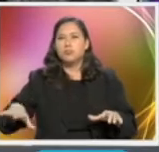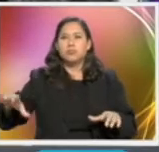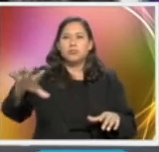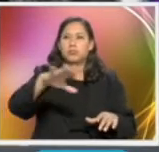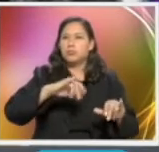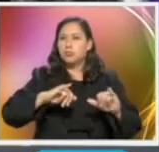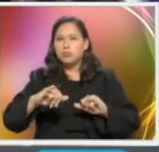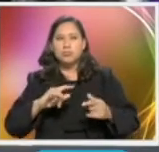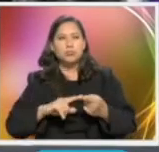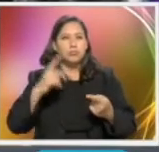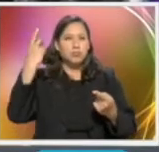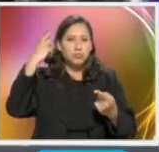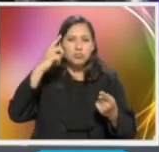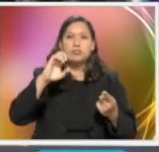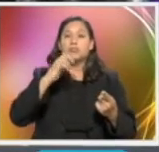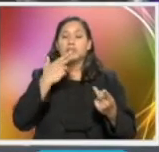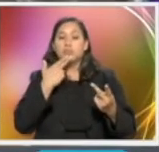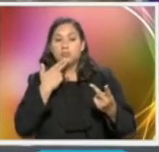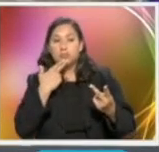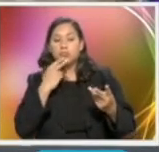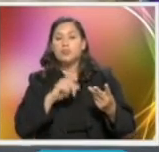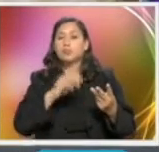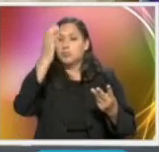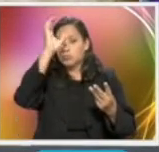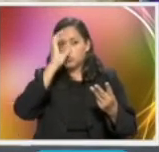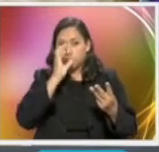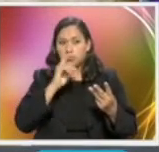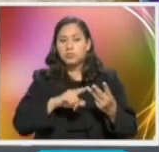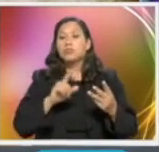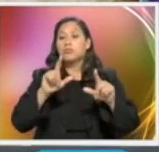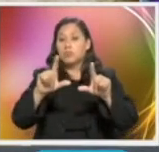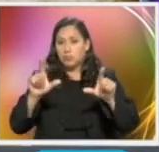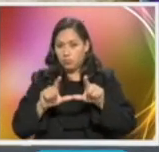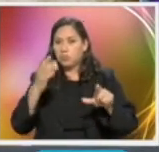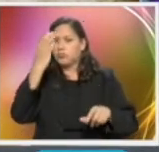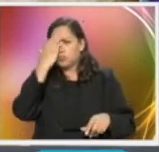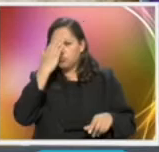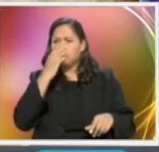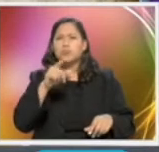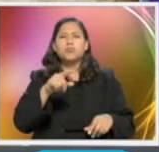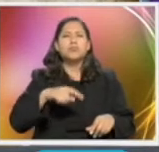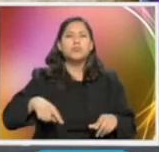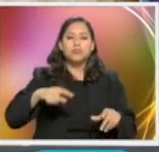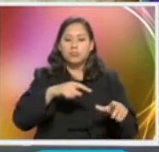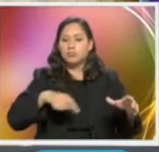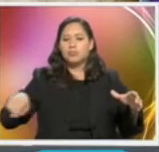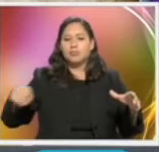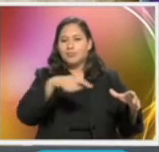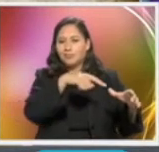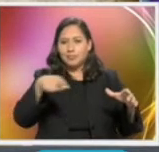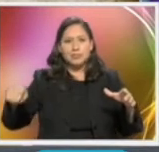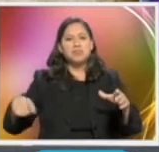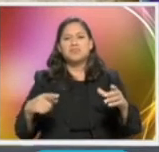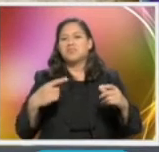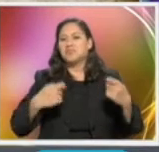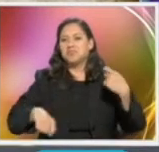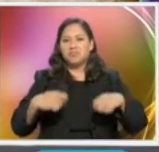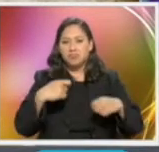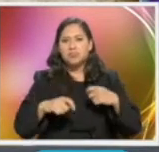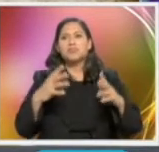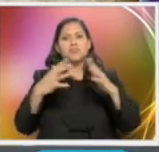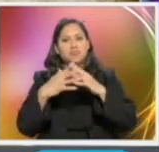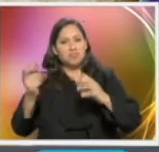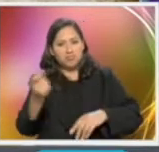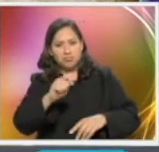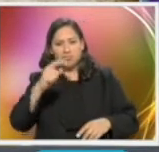movía, que era Durango, Chihuahua, parte de Coahuila, toda la laguna. Entonces ahí se movía con mucha soltura y tuvo grandes